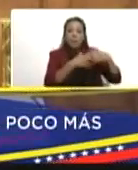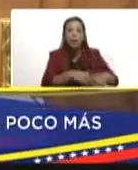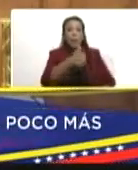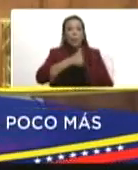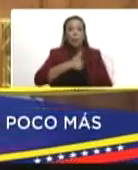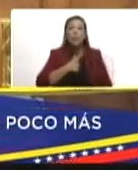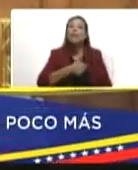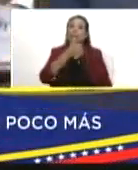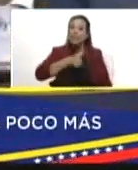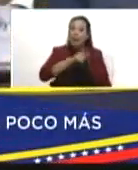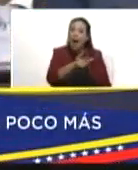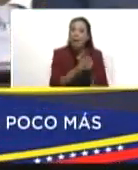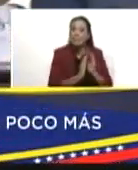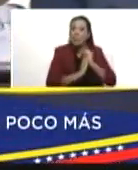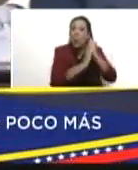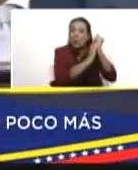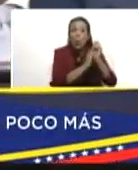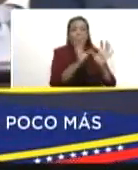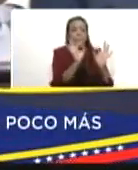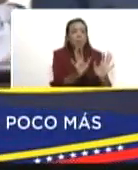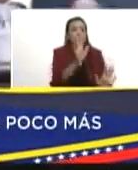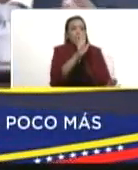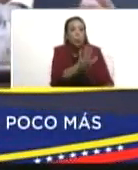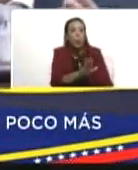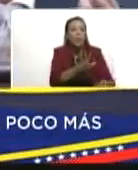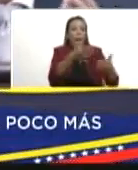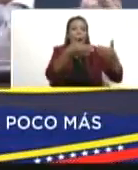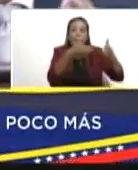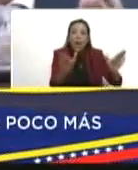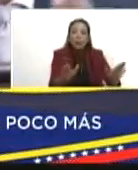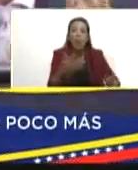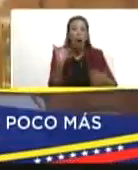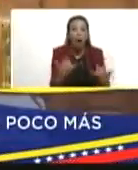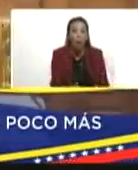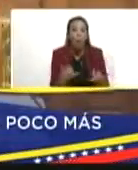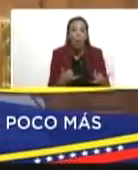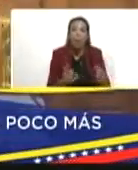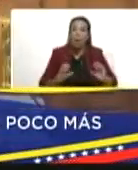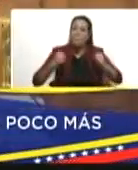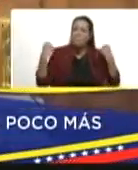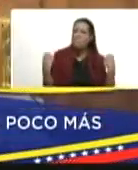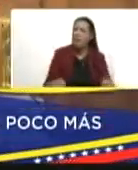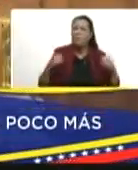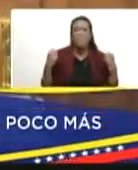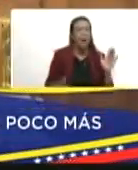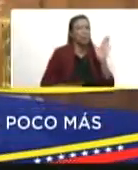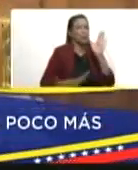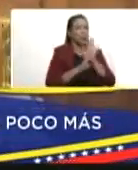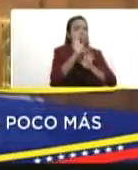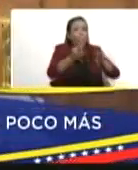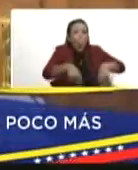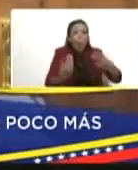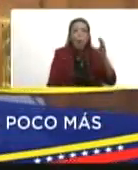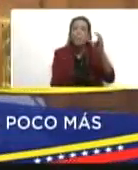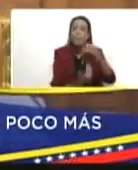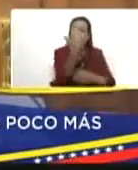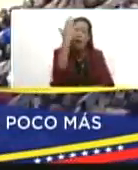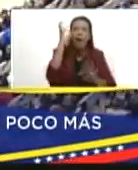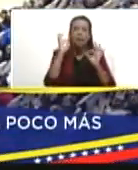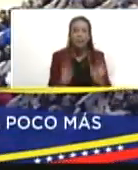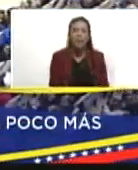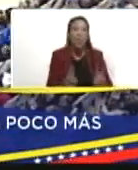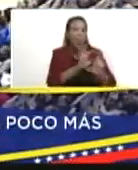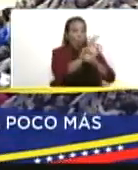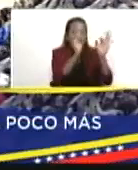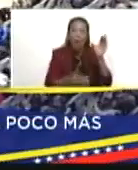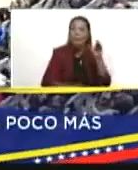heroica para mantener en lo mínimo sus empresas y ahora estar prendiendo los motores para un nuevo crecimiento para un